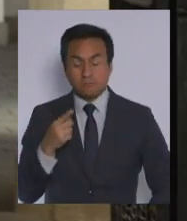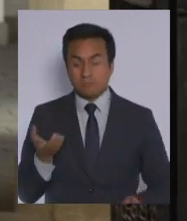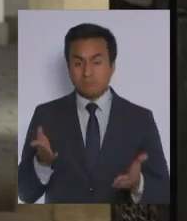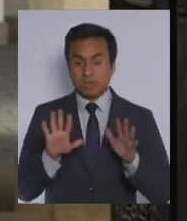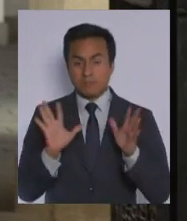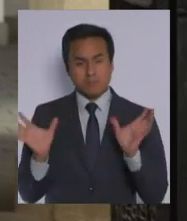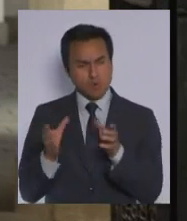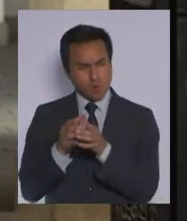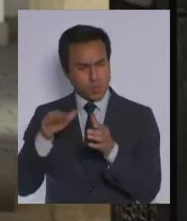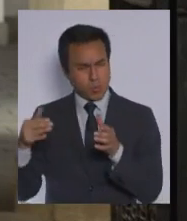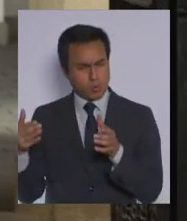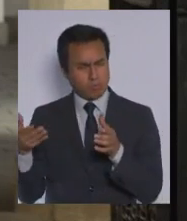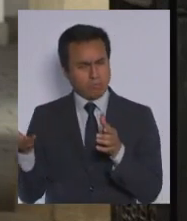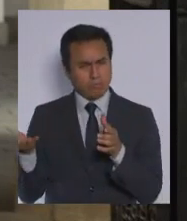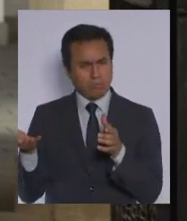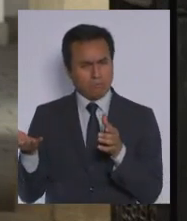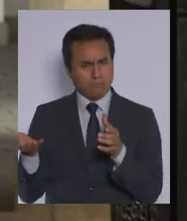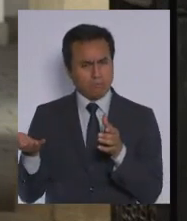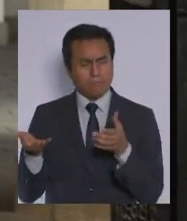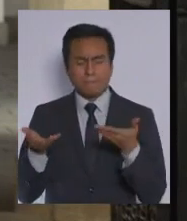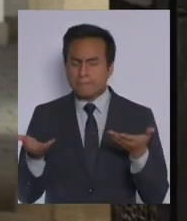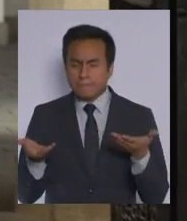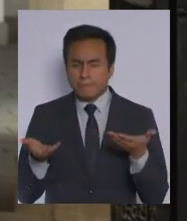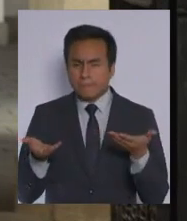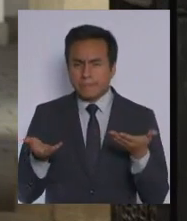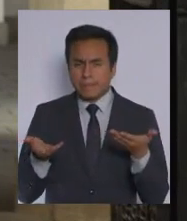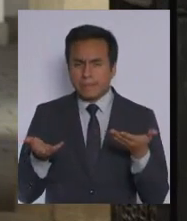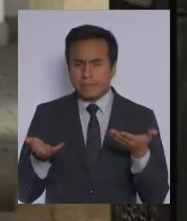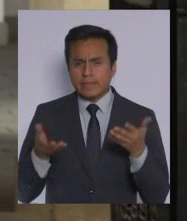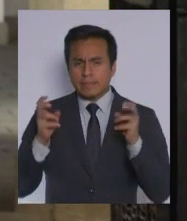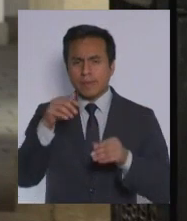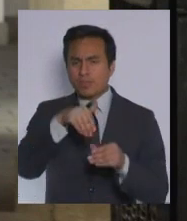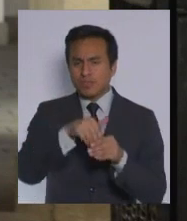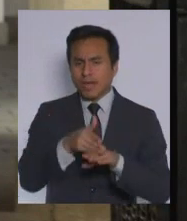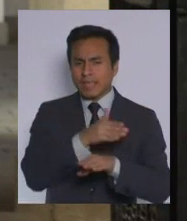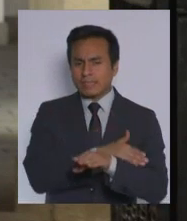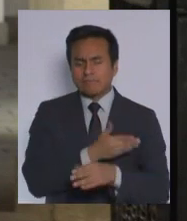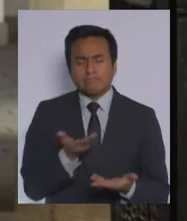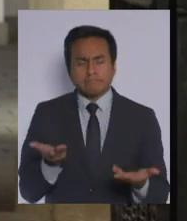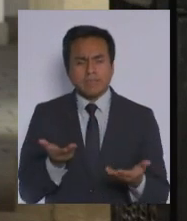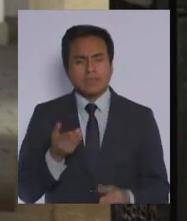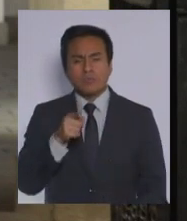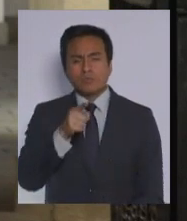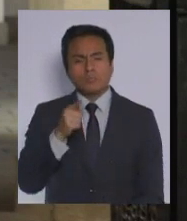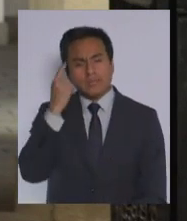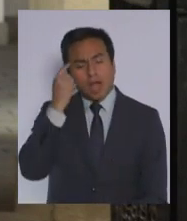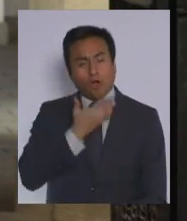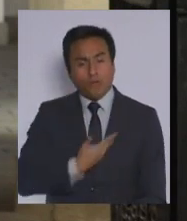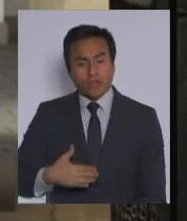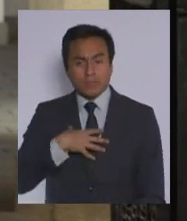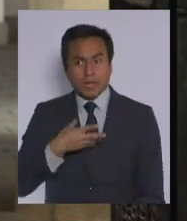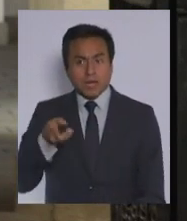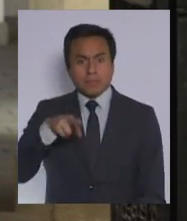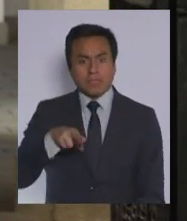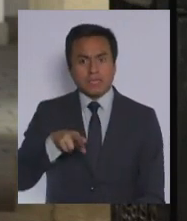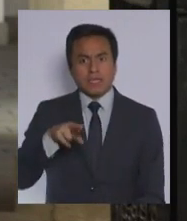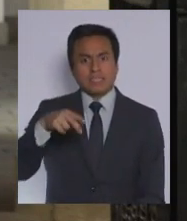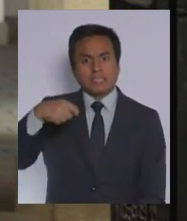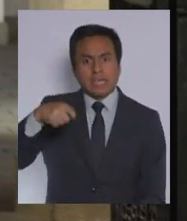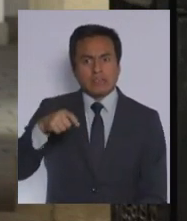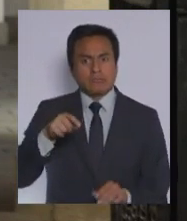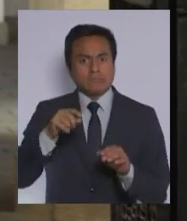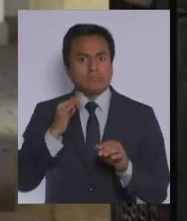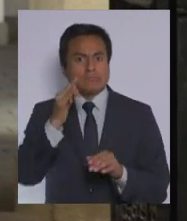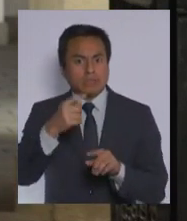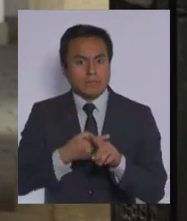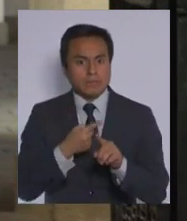por el mismo grupo ante esta votación digamos no teme el gobierno que se repita esta situación el senado que comentario